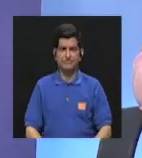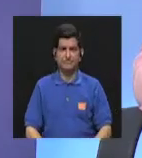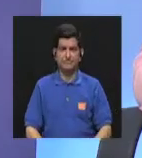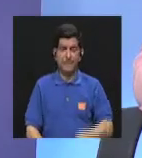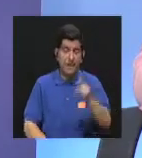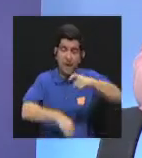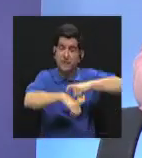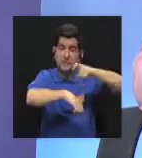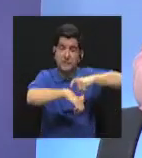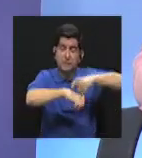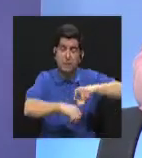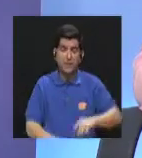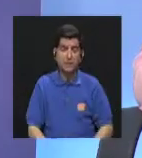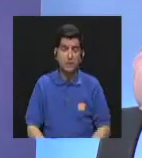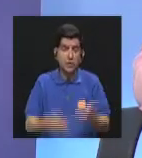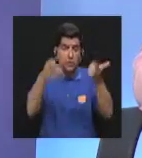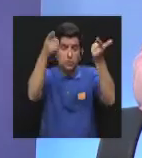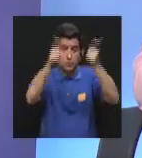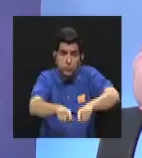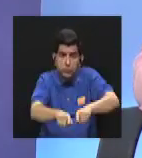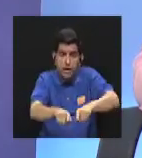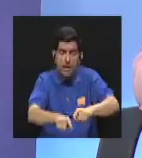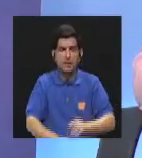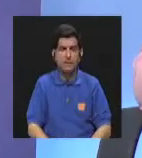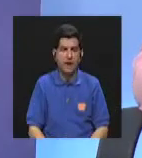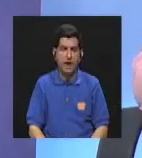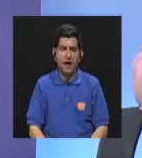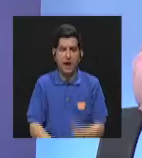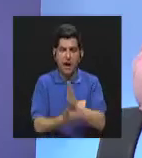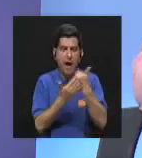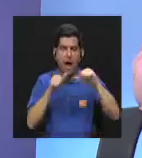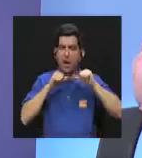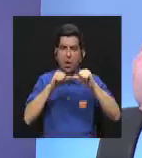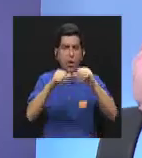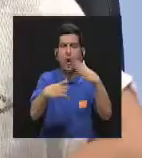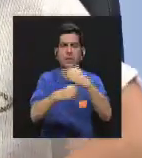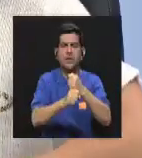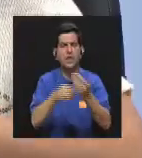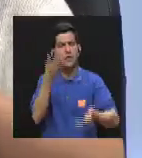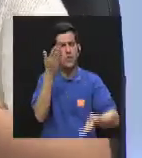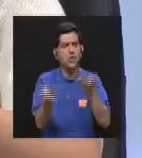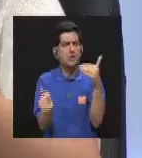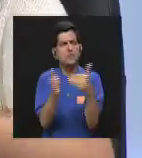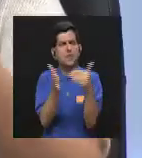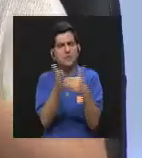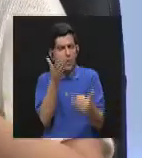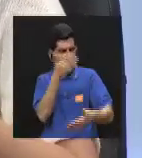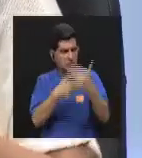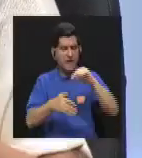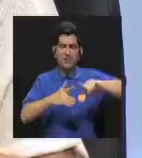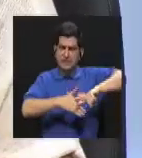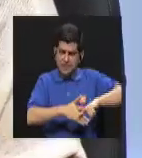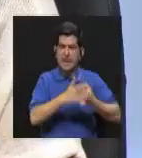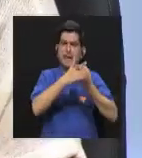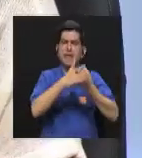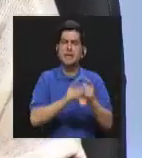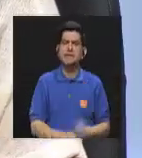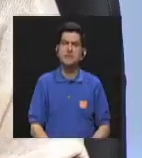Y ahí es donde se genera el que hay que hacerlo de manera continua. Claro. Tal vez podríamos volver un poco al origen,